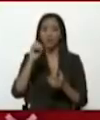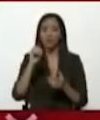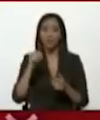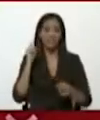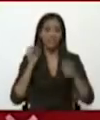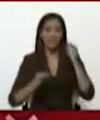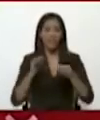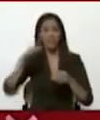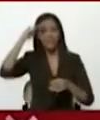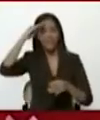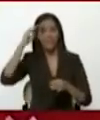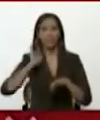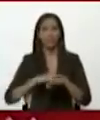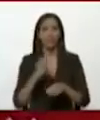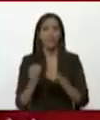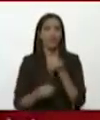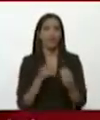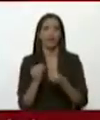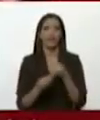le generaba